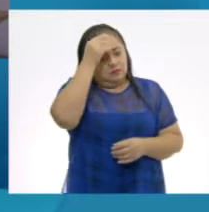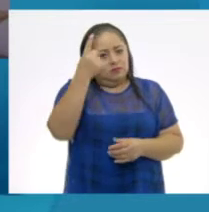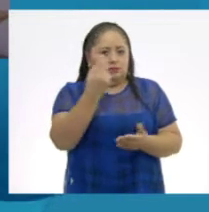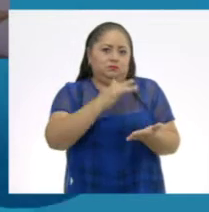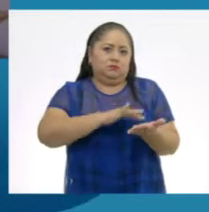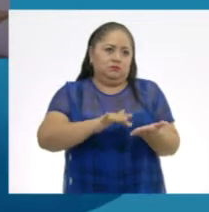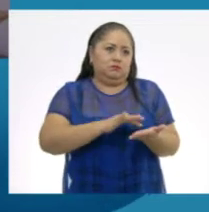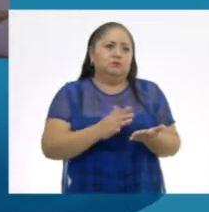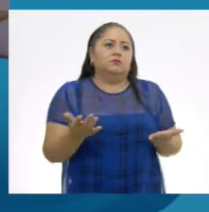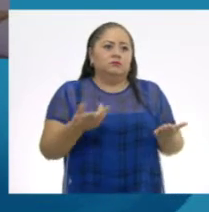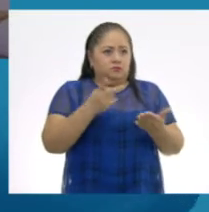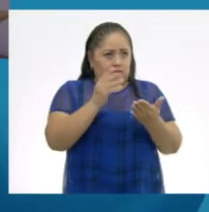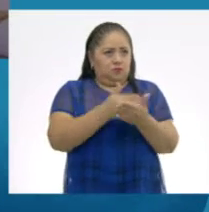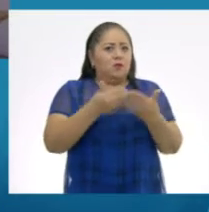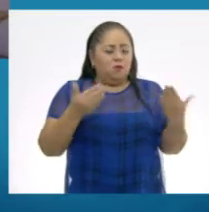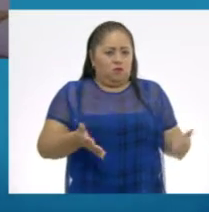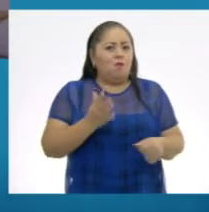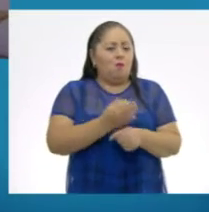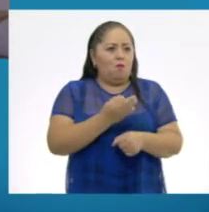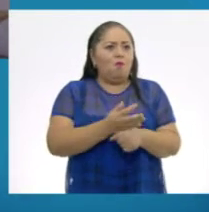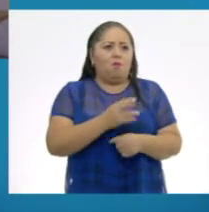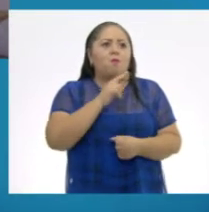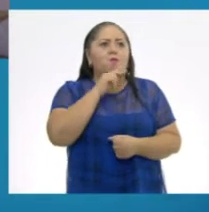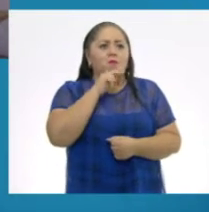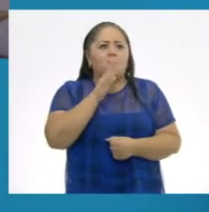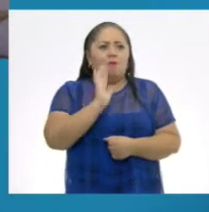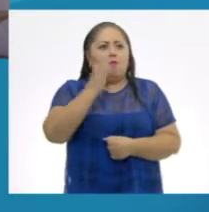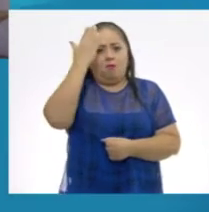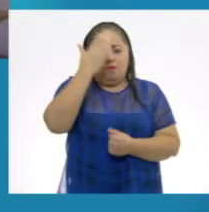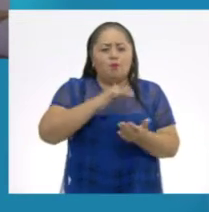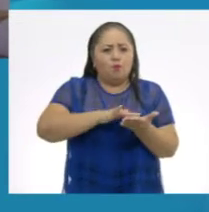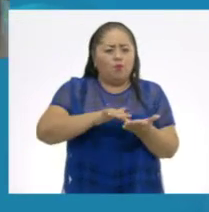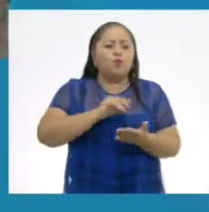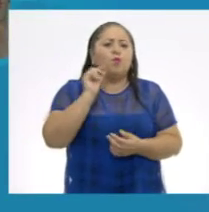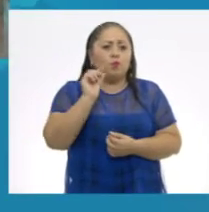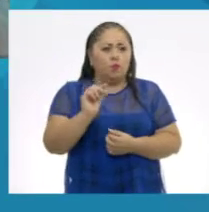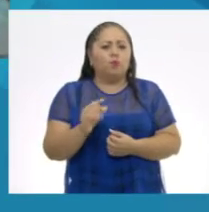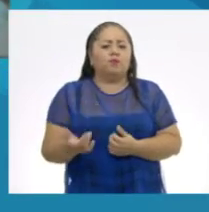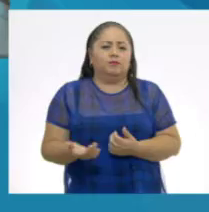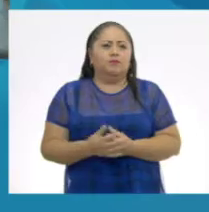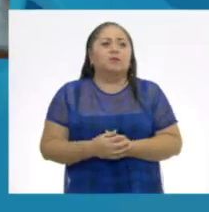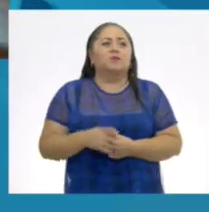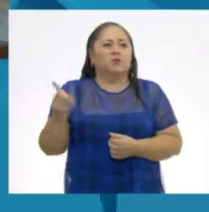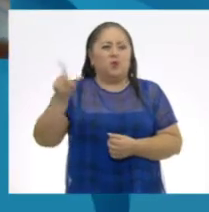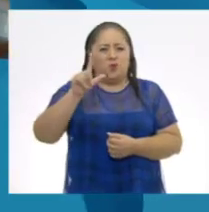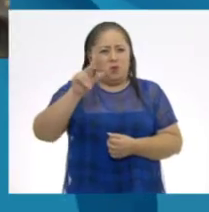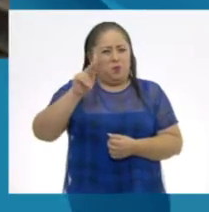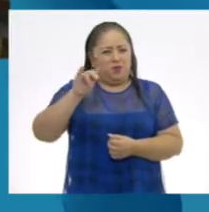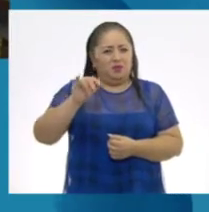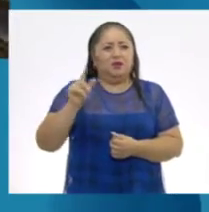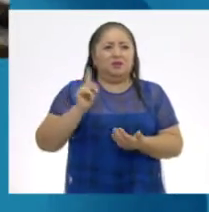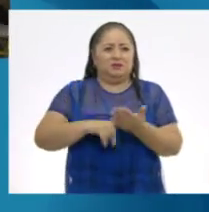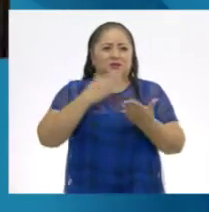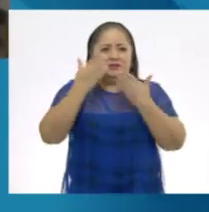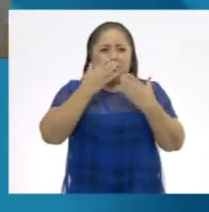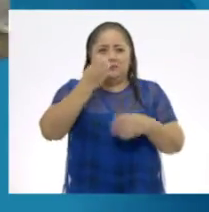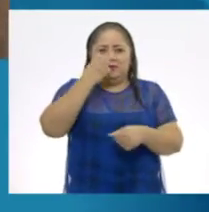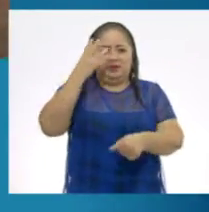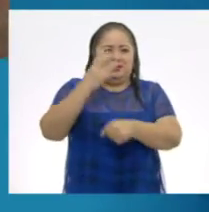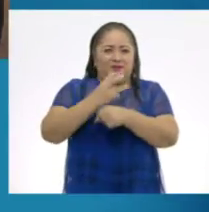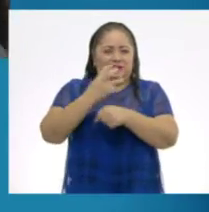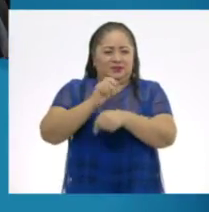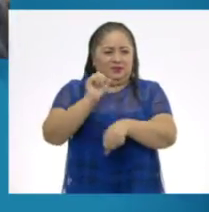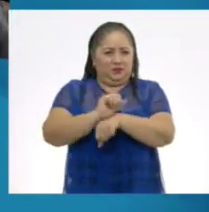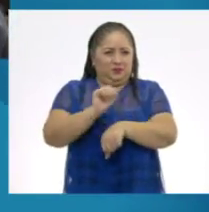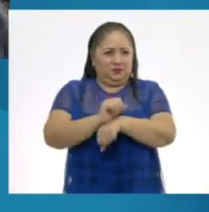Sí, pero ya ahora ya va un poco, ya sabe leer un poco, sí. Como a Lupita, estudiante de tercero de